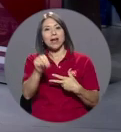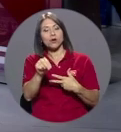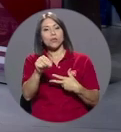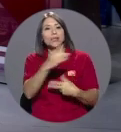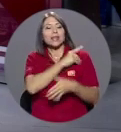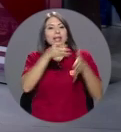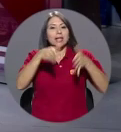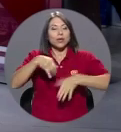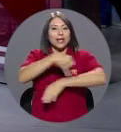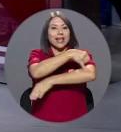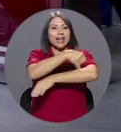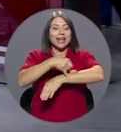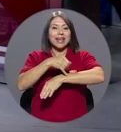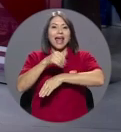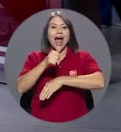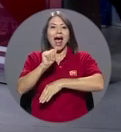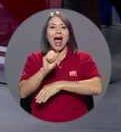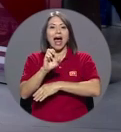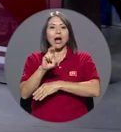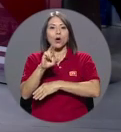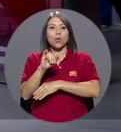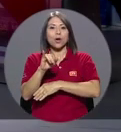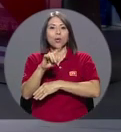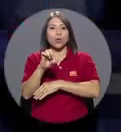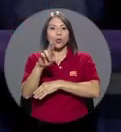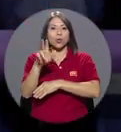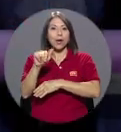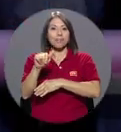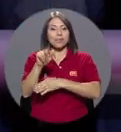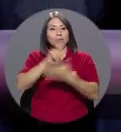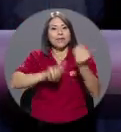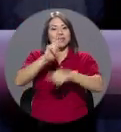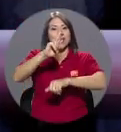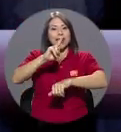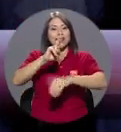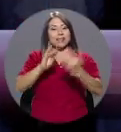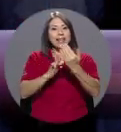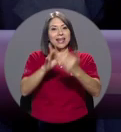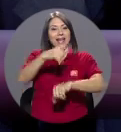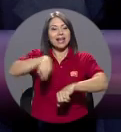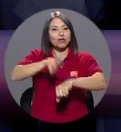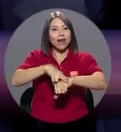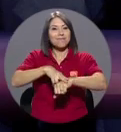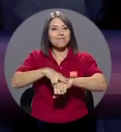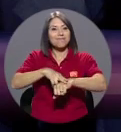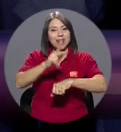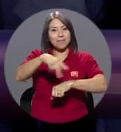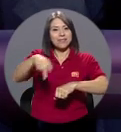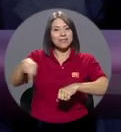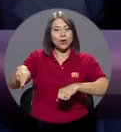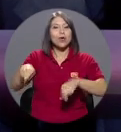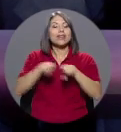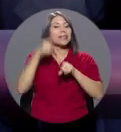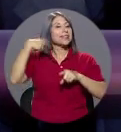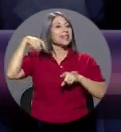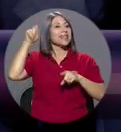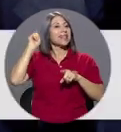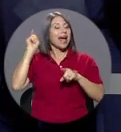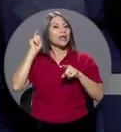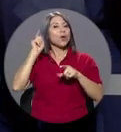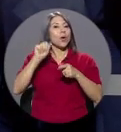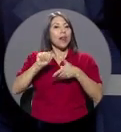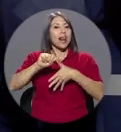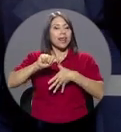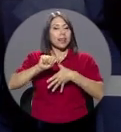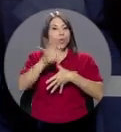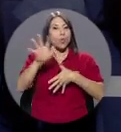es director de Ingeniería en Acuicultura de la Universidad Técnica Nacional en la sede del Pacífico y quien es el secretario del capítulo latinoamericano y